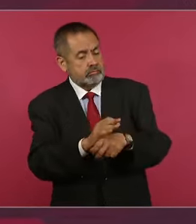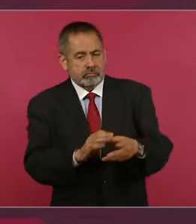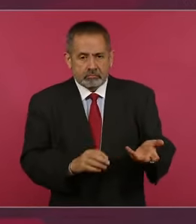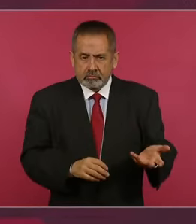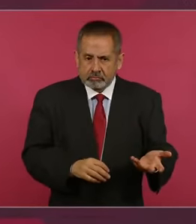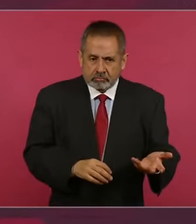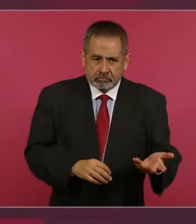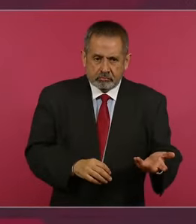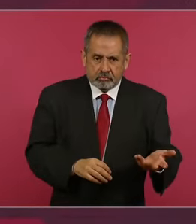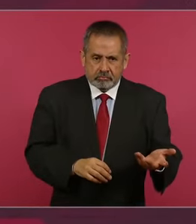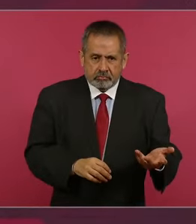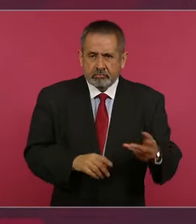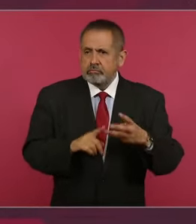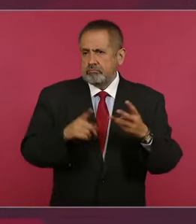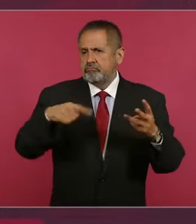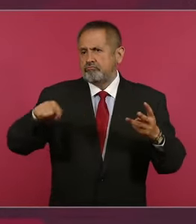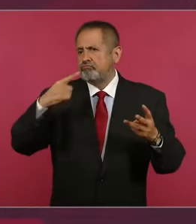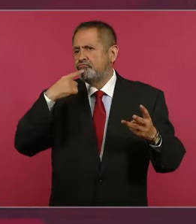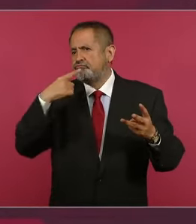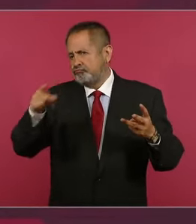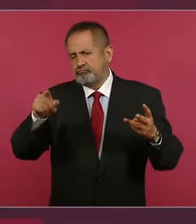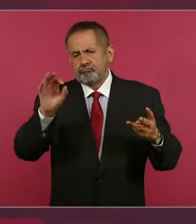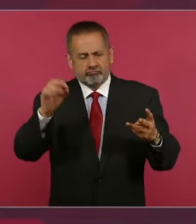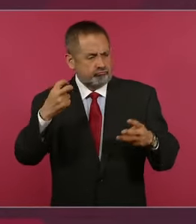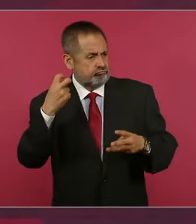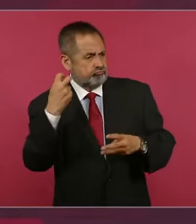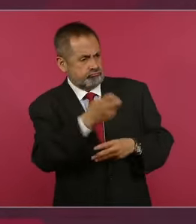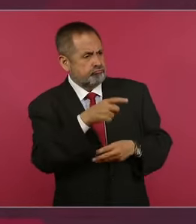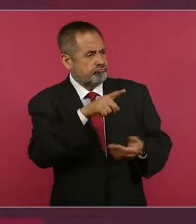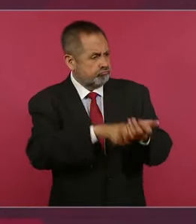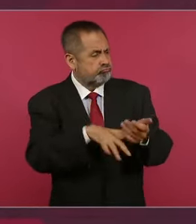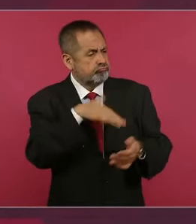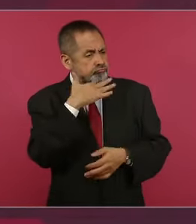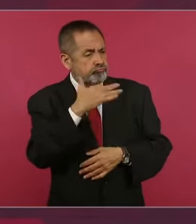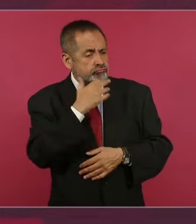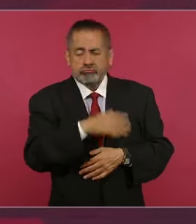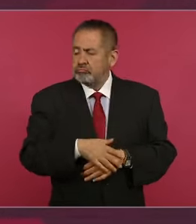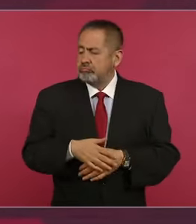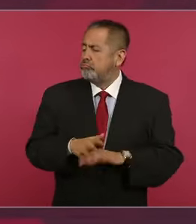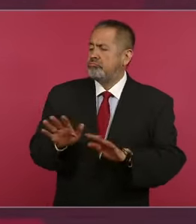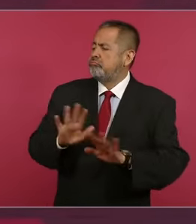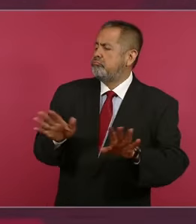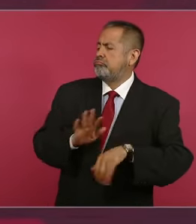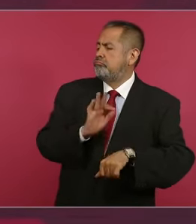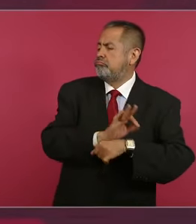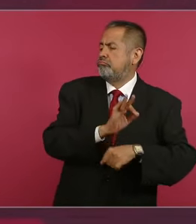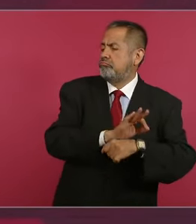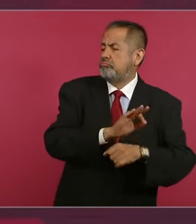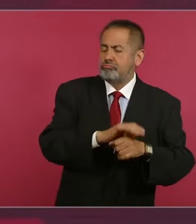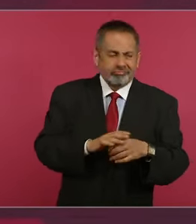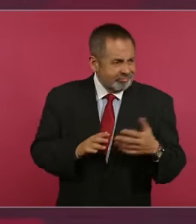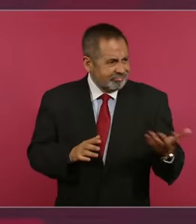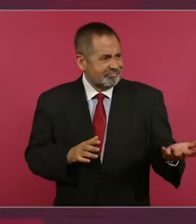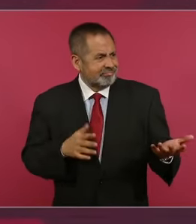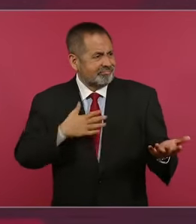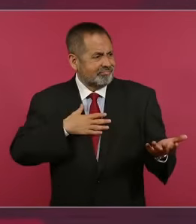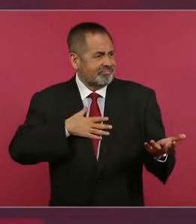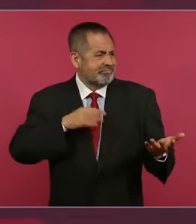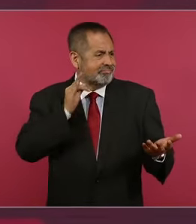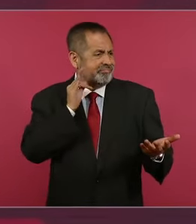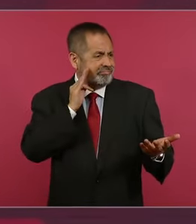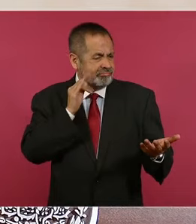en una denuncia de corrupción presentada por la Fiscalía General.